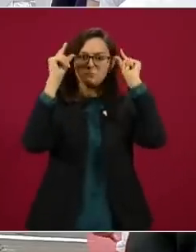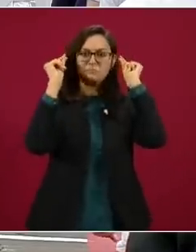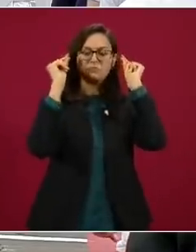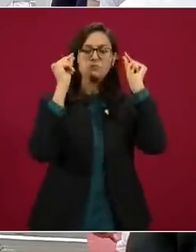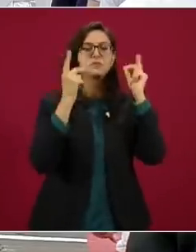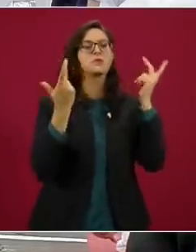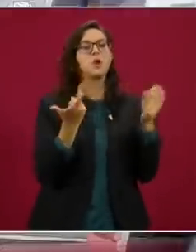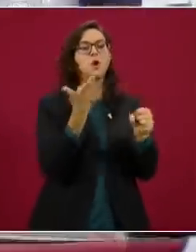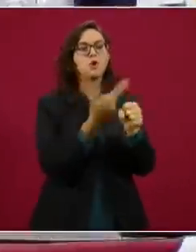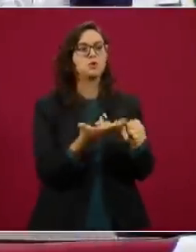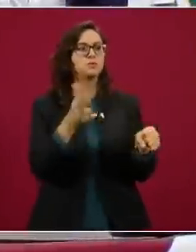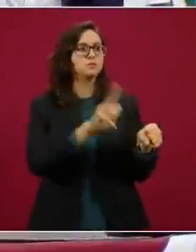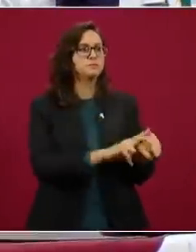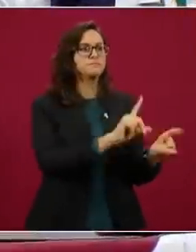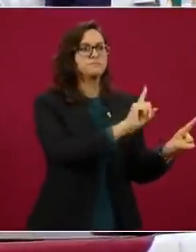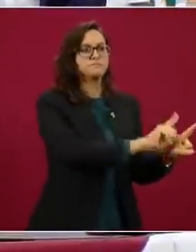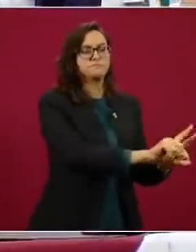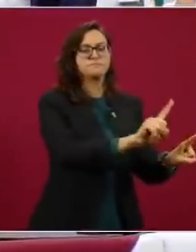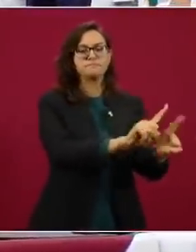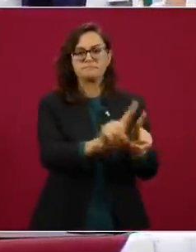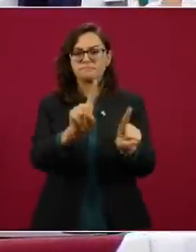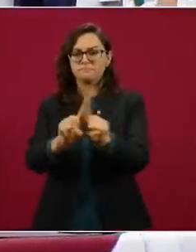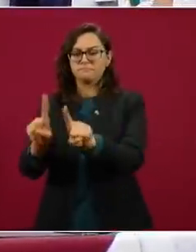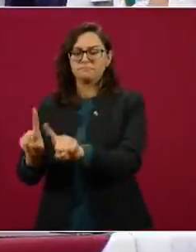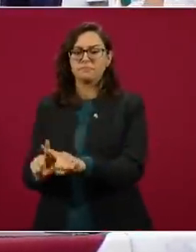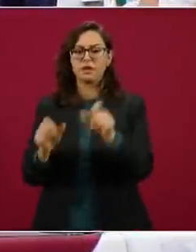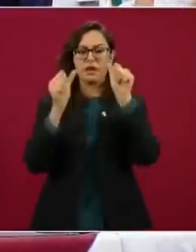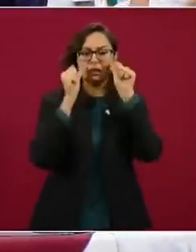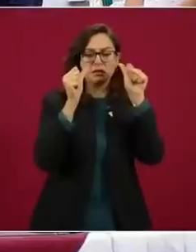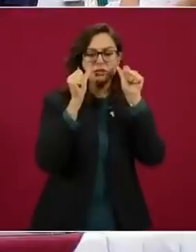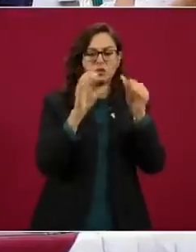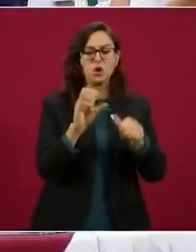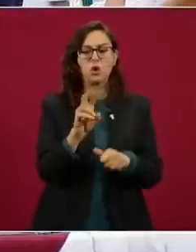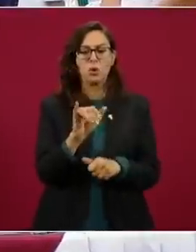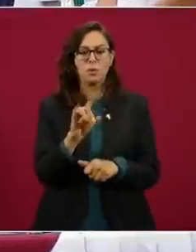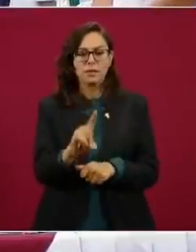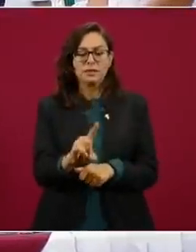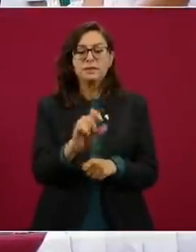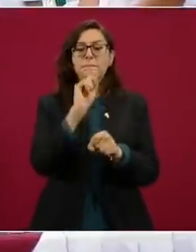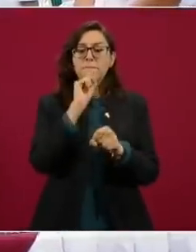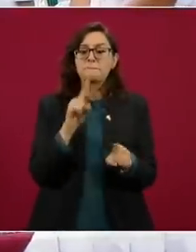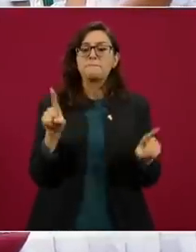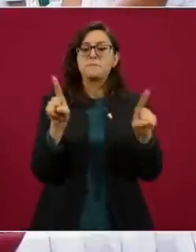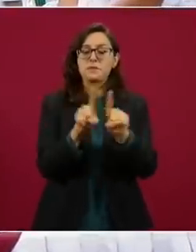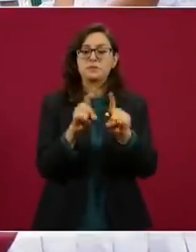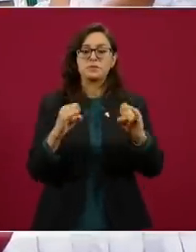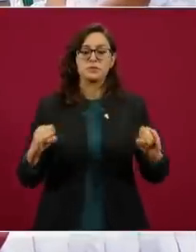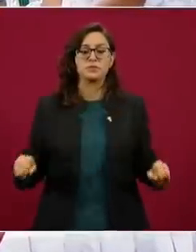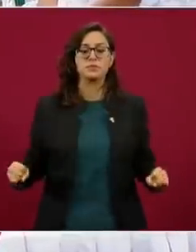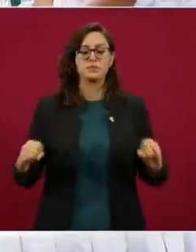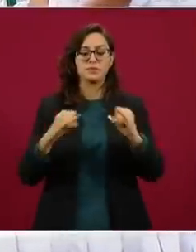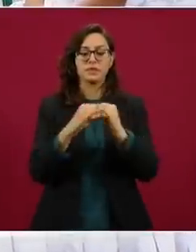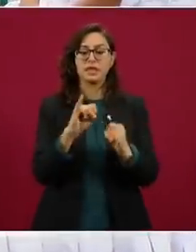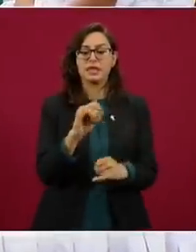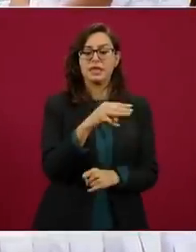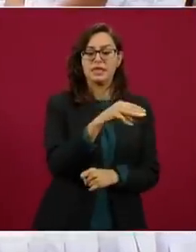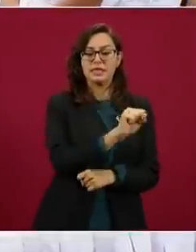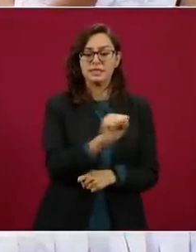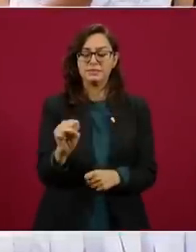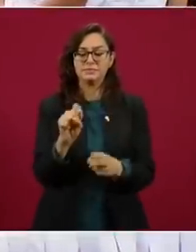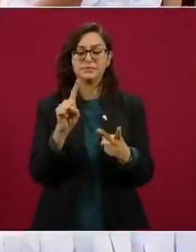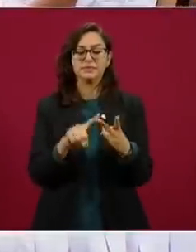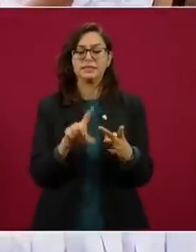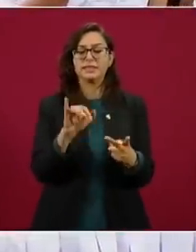diferentes hospitales y centros de atención de instituciones como el link el